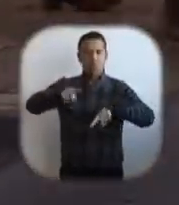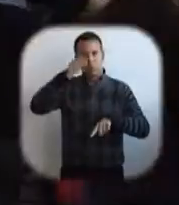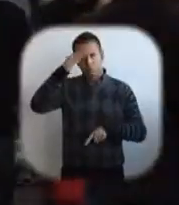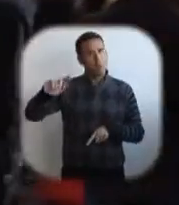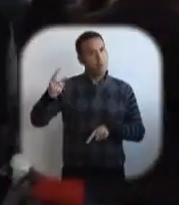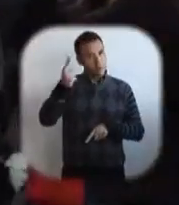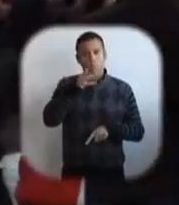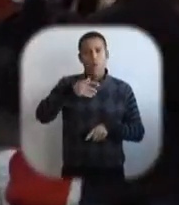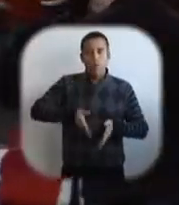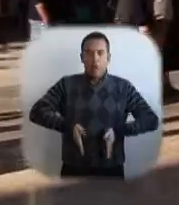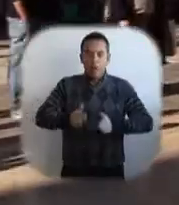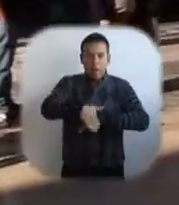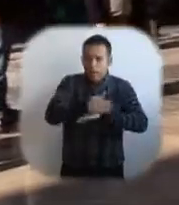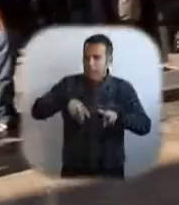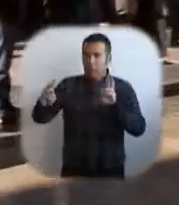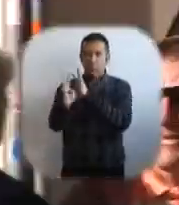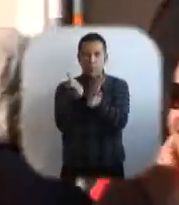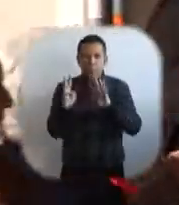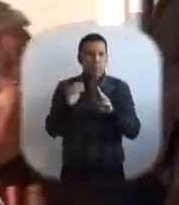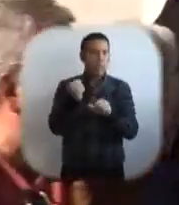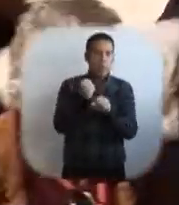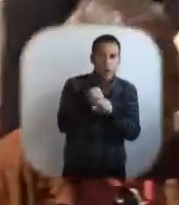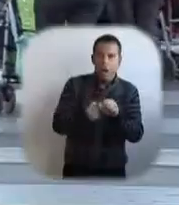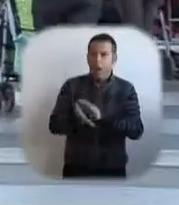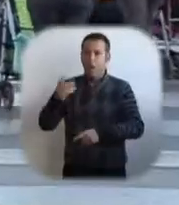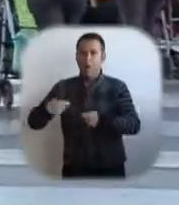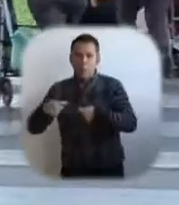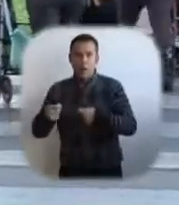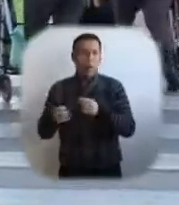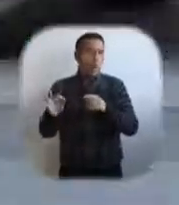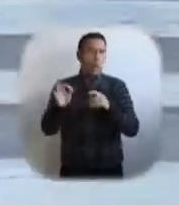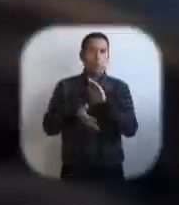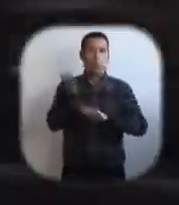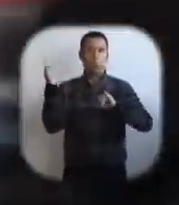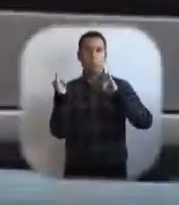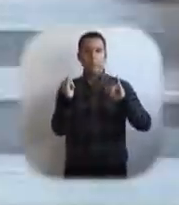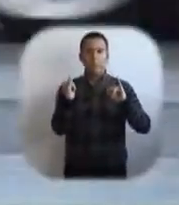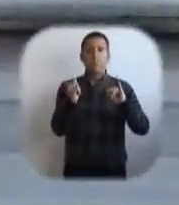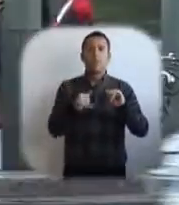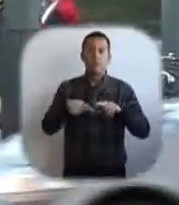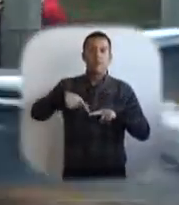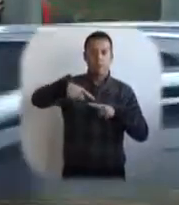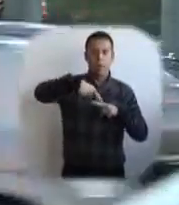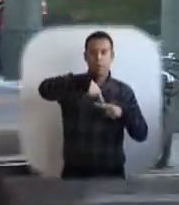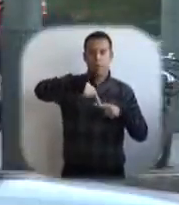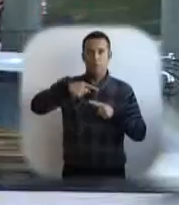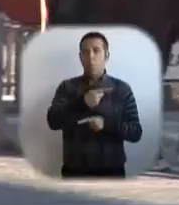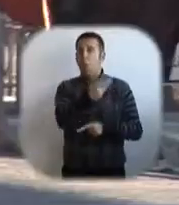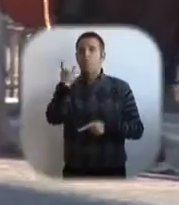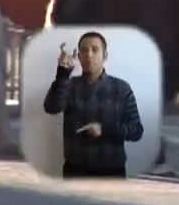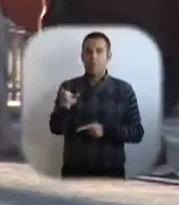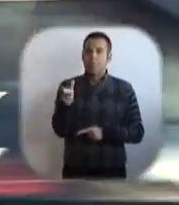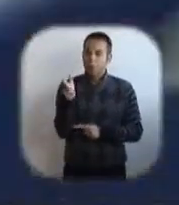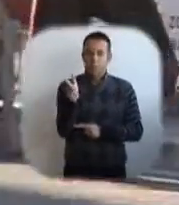a la gran actividad que recorre sus calles. Trabajar, comprar o simplemente pasear conllevan desplazamientos y